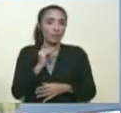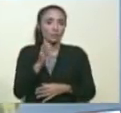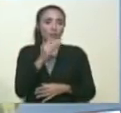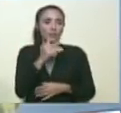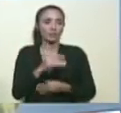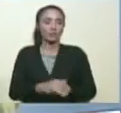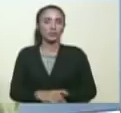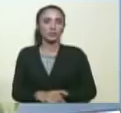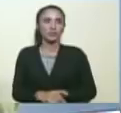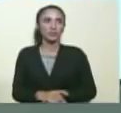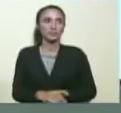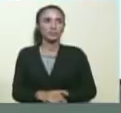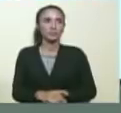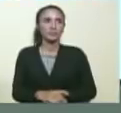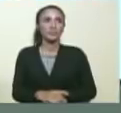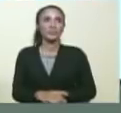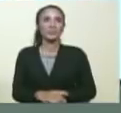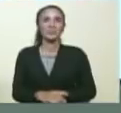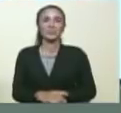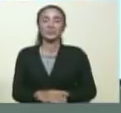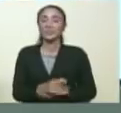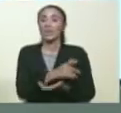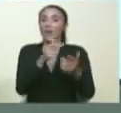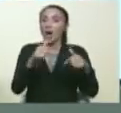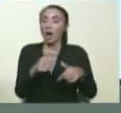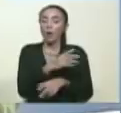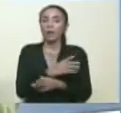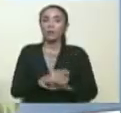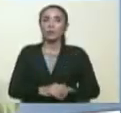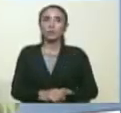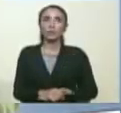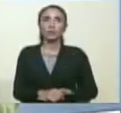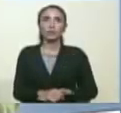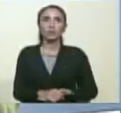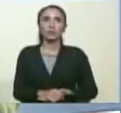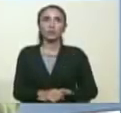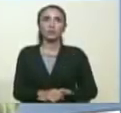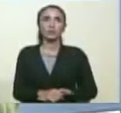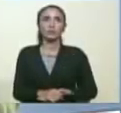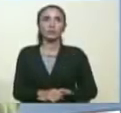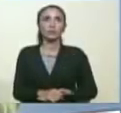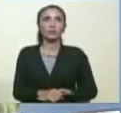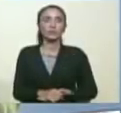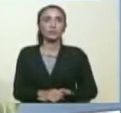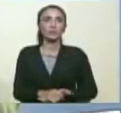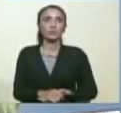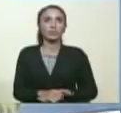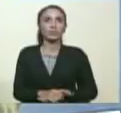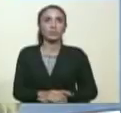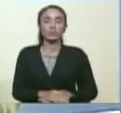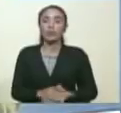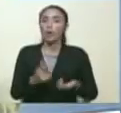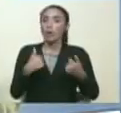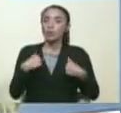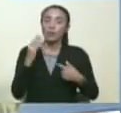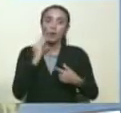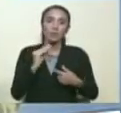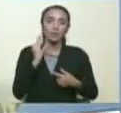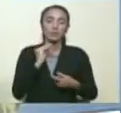no. Ahora estoy curtido, y además tenemos un equipo curtido,